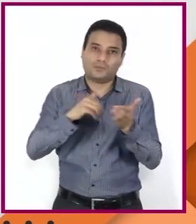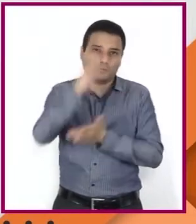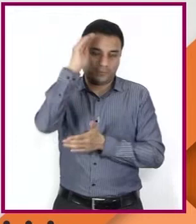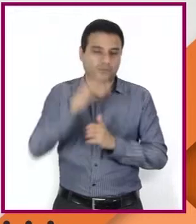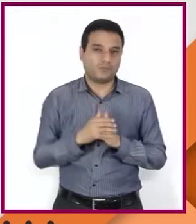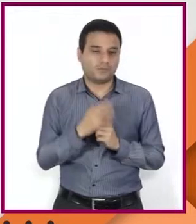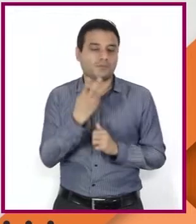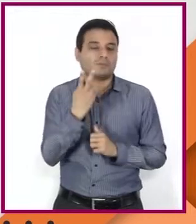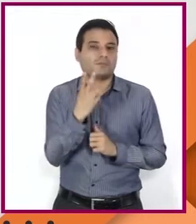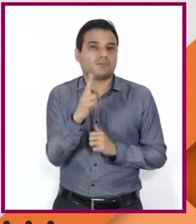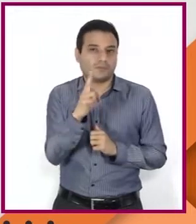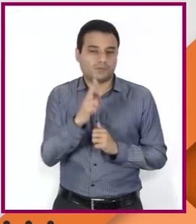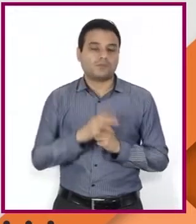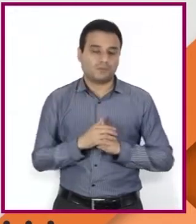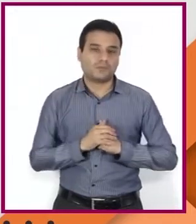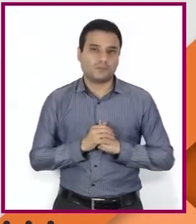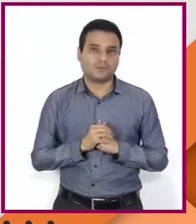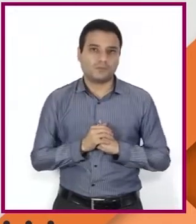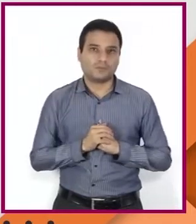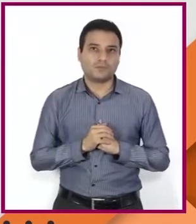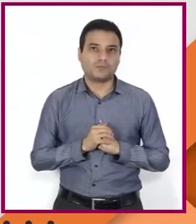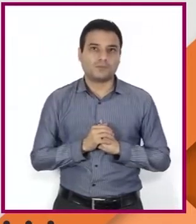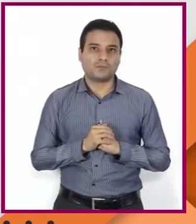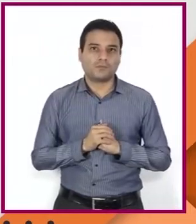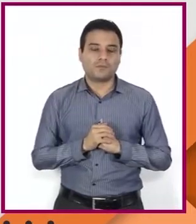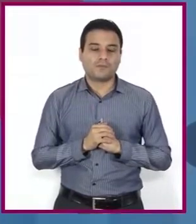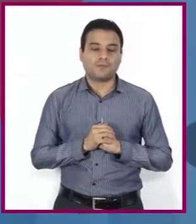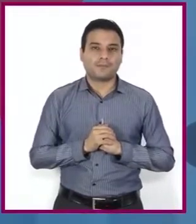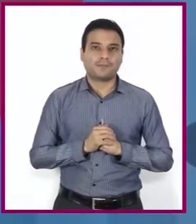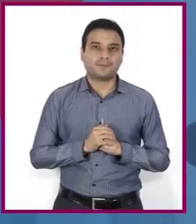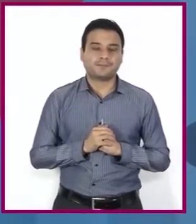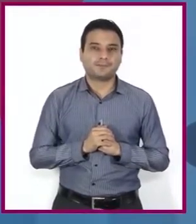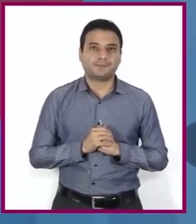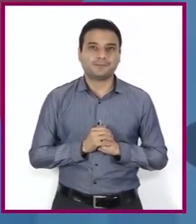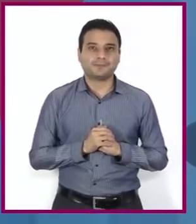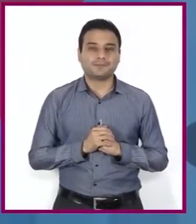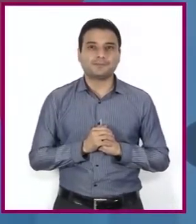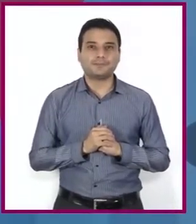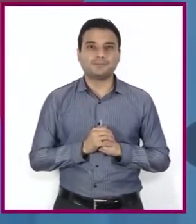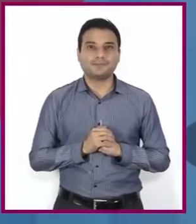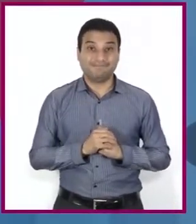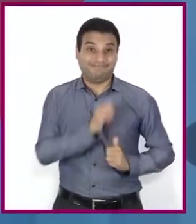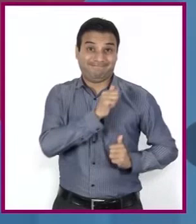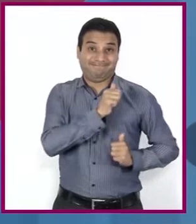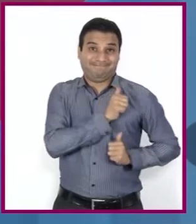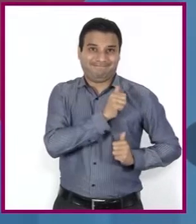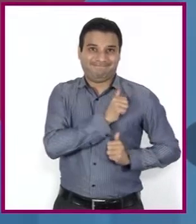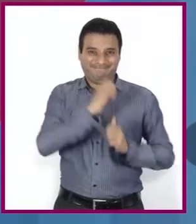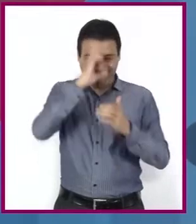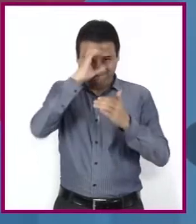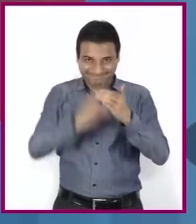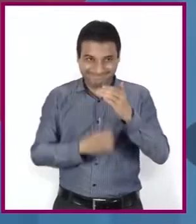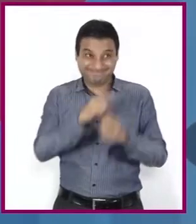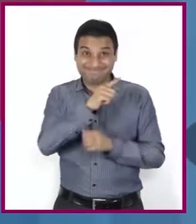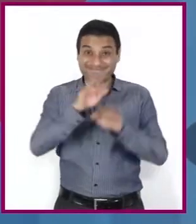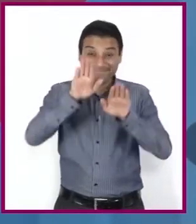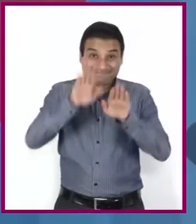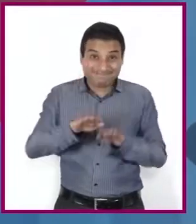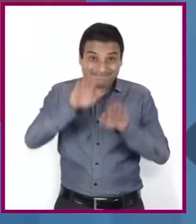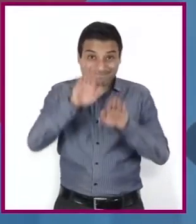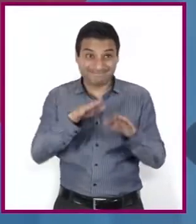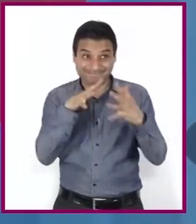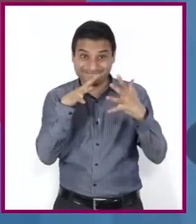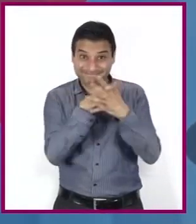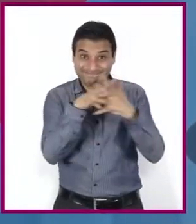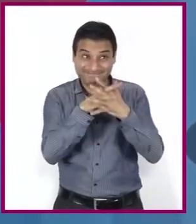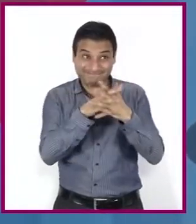como pasó tras la conquista del reino de Granada. Y es que, para los soldados cristianos, combatir a los musulmanes y conquistar sus